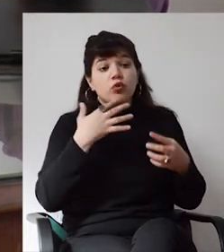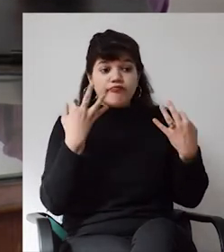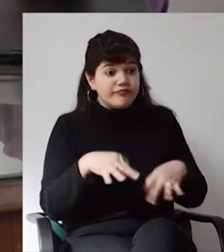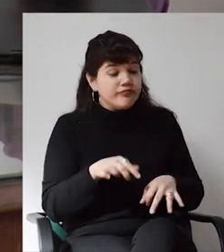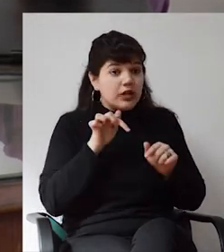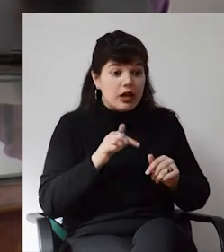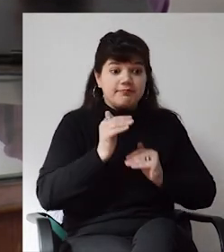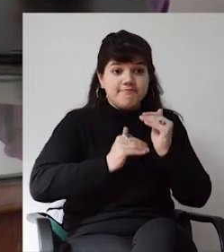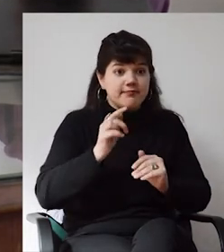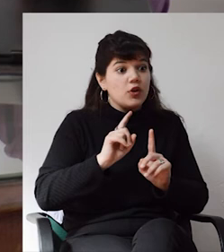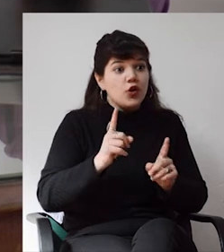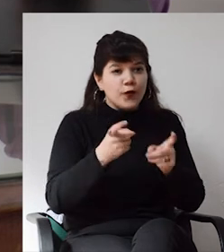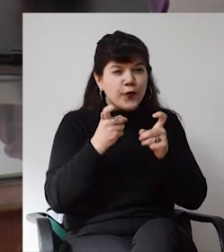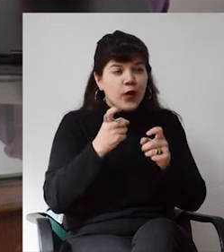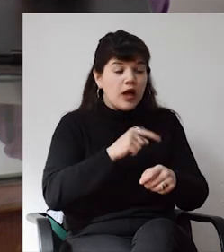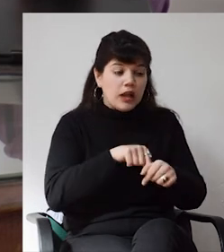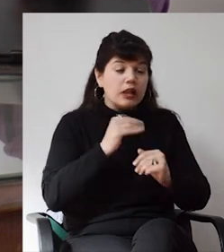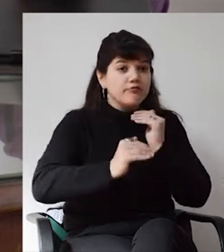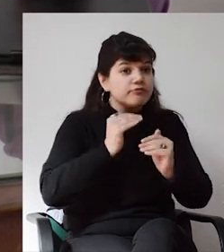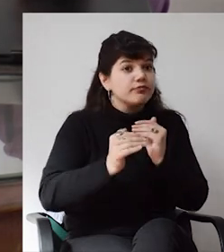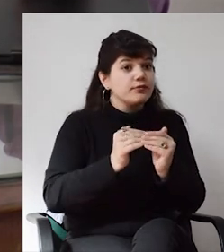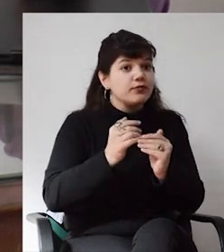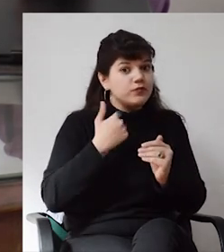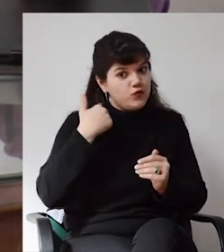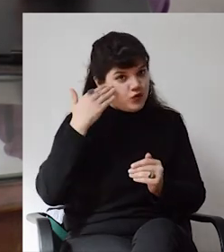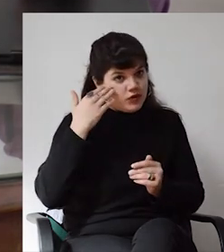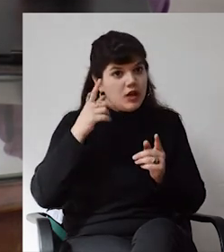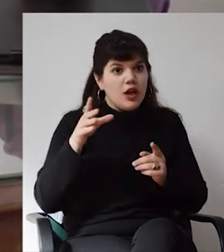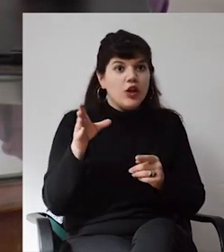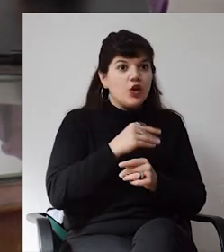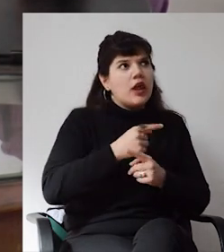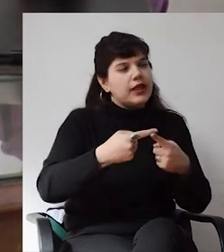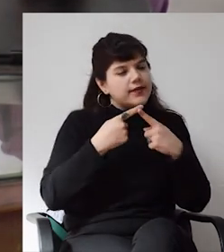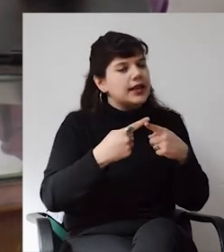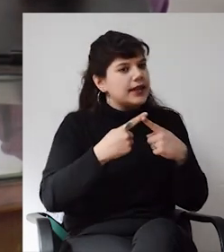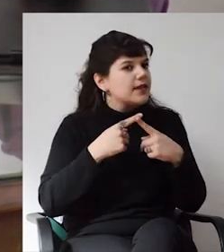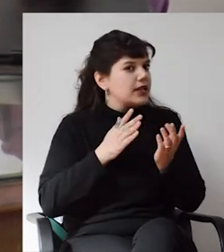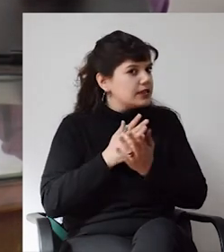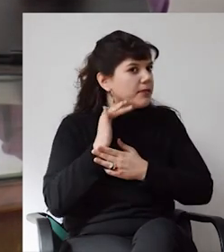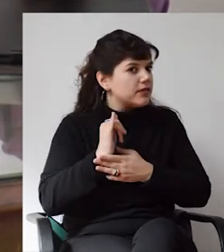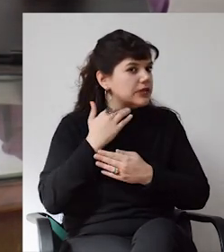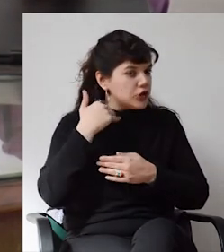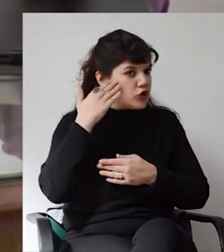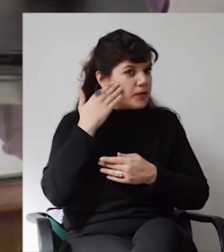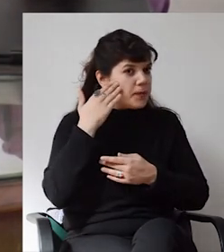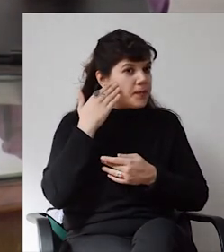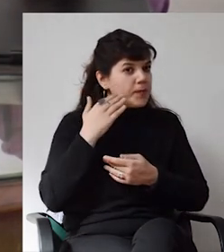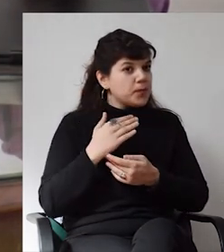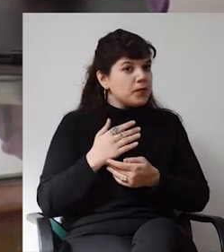Si no logramos desarrollar esto, si no hacemos fuerte esto, con todo, yo sé, todos los debates que eso trae aparejado,